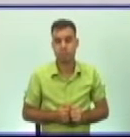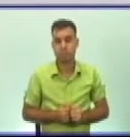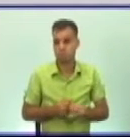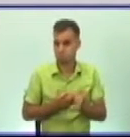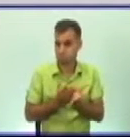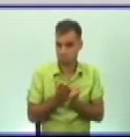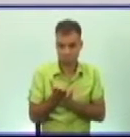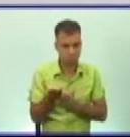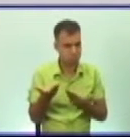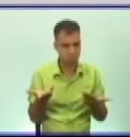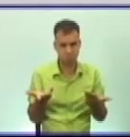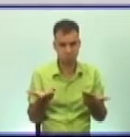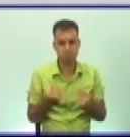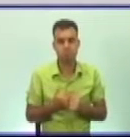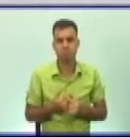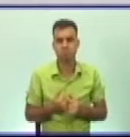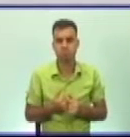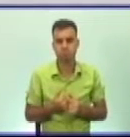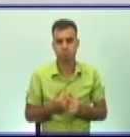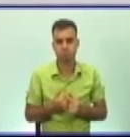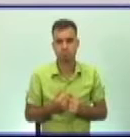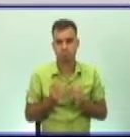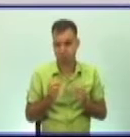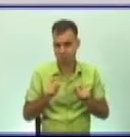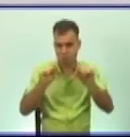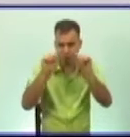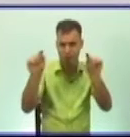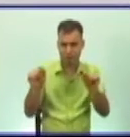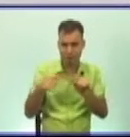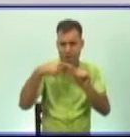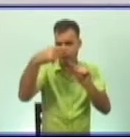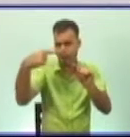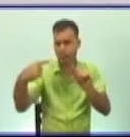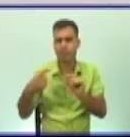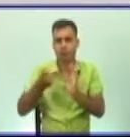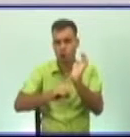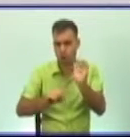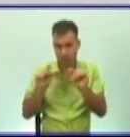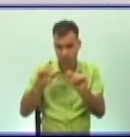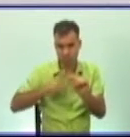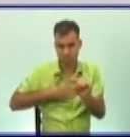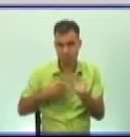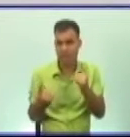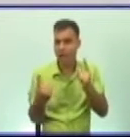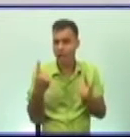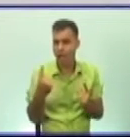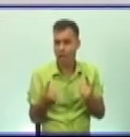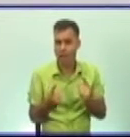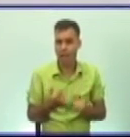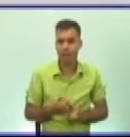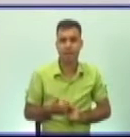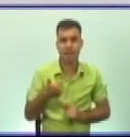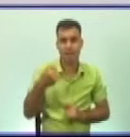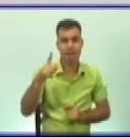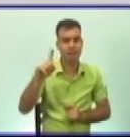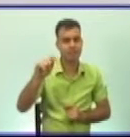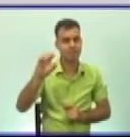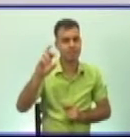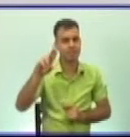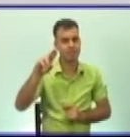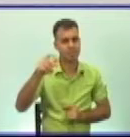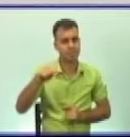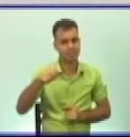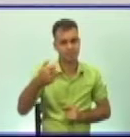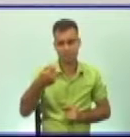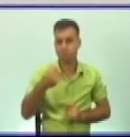Continuando el estudio de estos circuitos de corriente alterna. Es decir, que en pantalla aparece un circuito